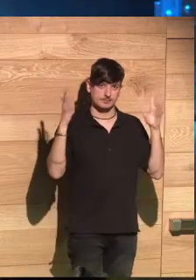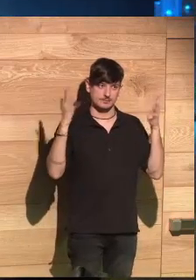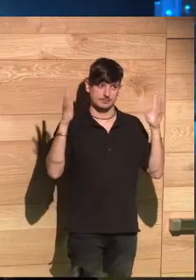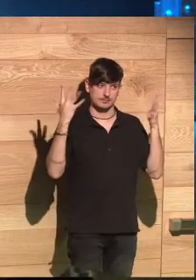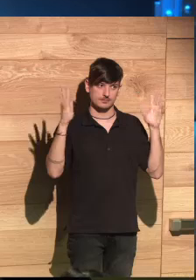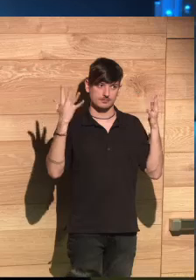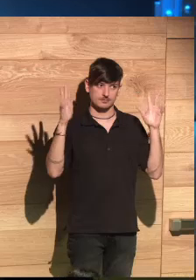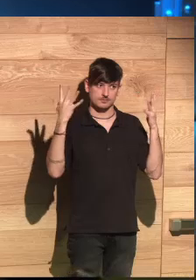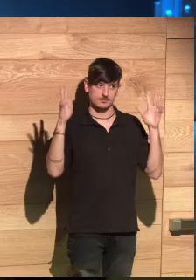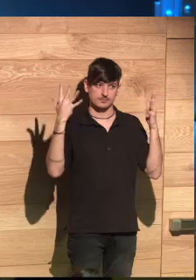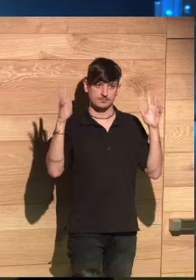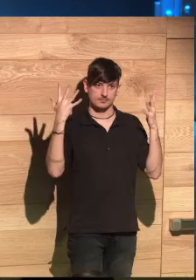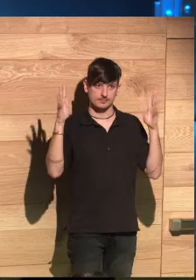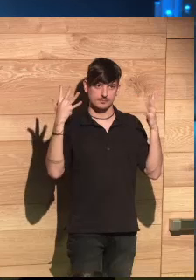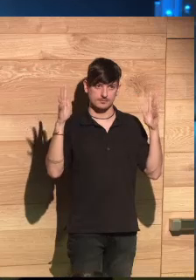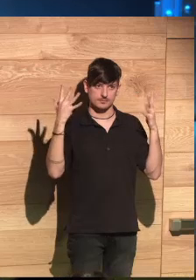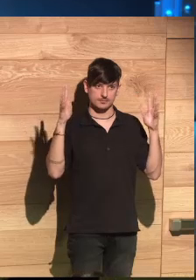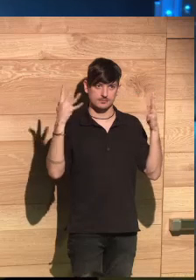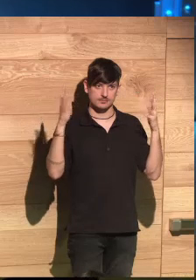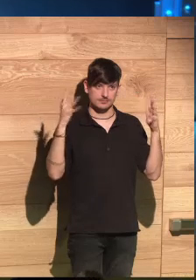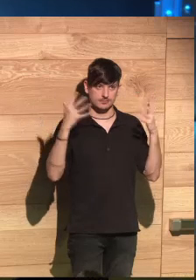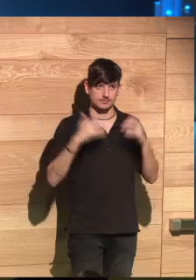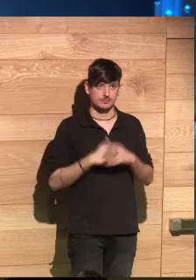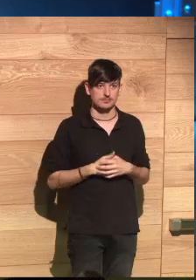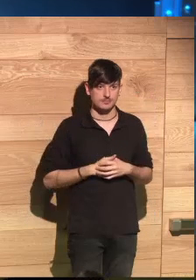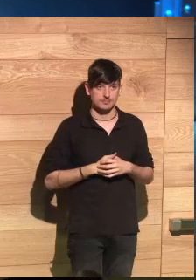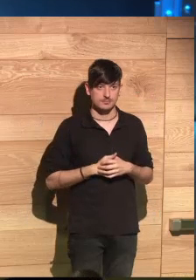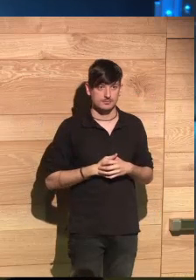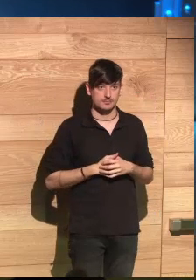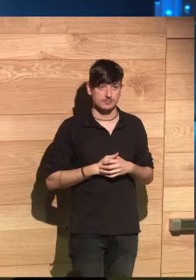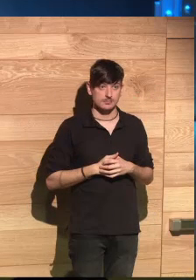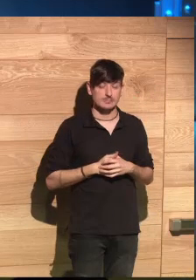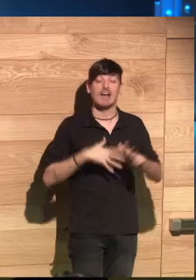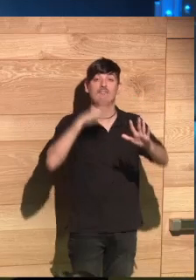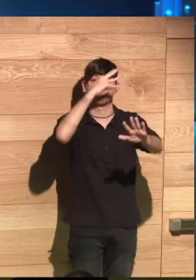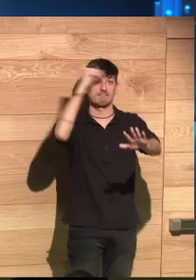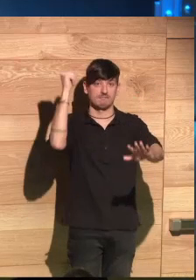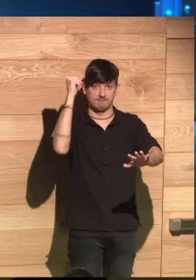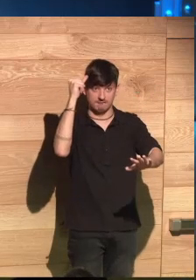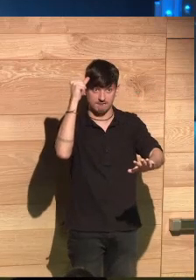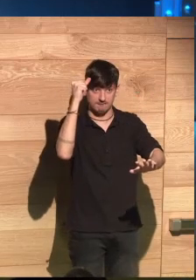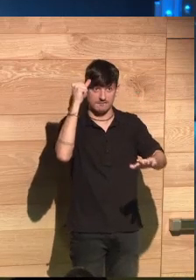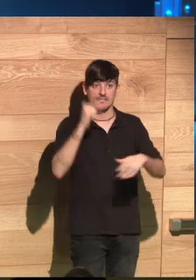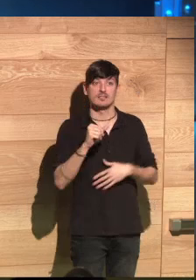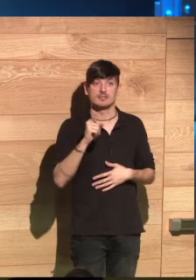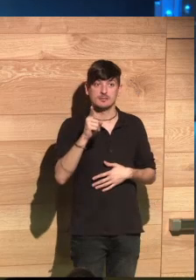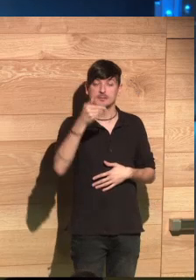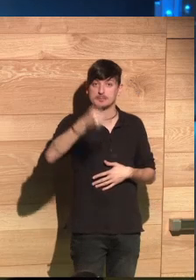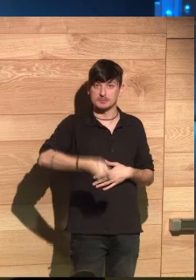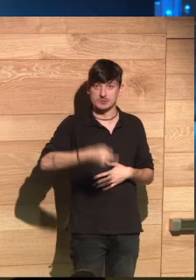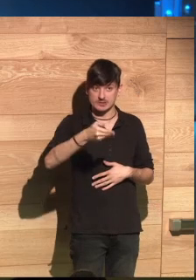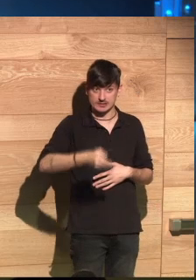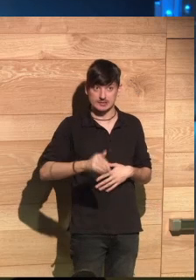Bueno, gracias. Se me ha olvidado dar, si me ponen sonido, se me ha olvidado dar la indicación de servicio. Es muy